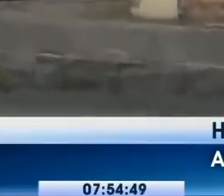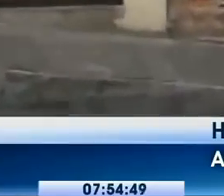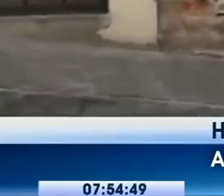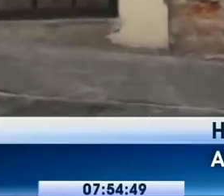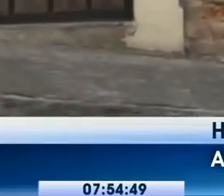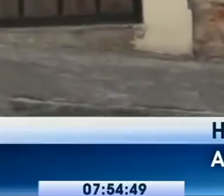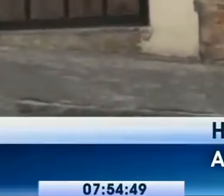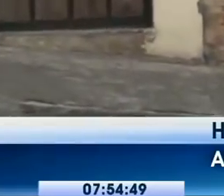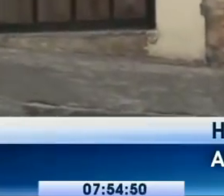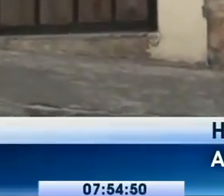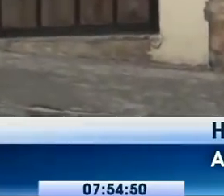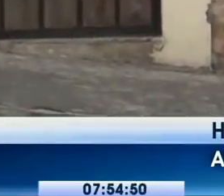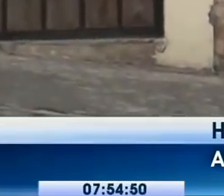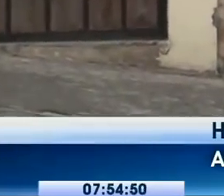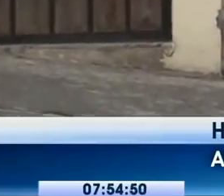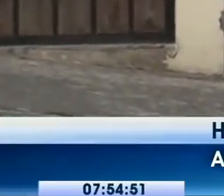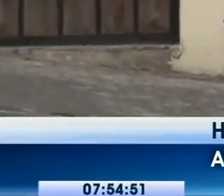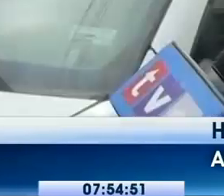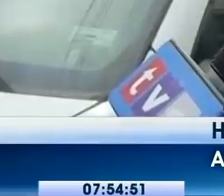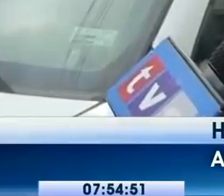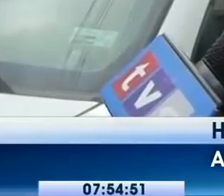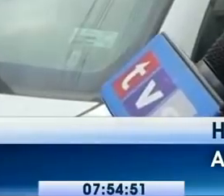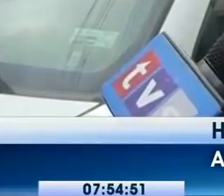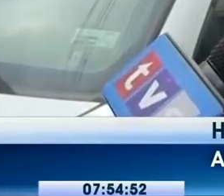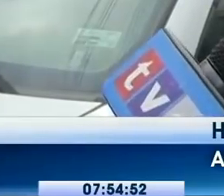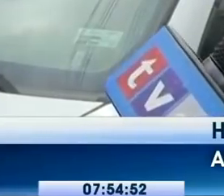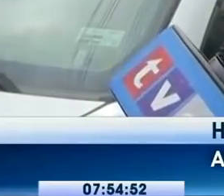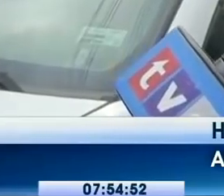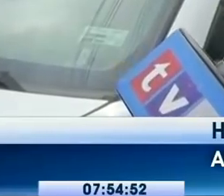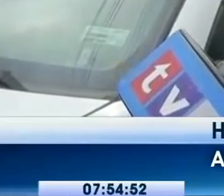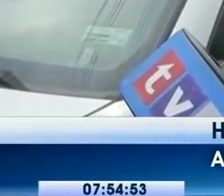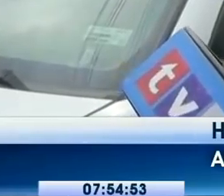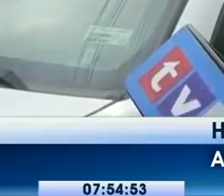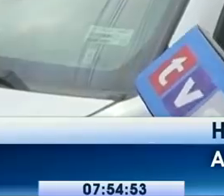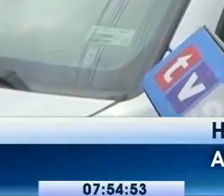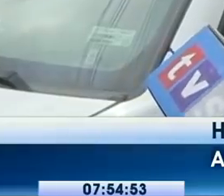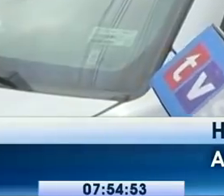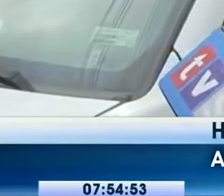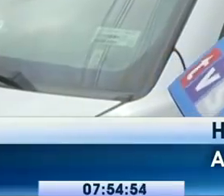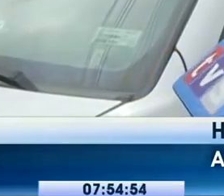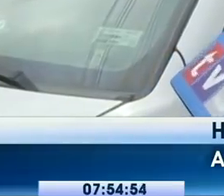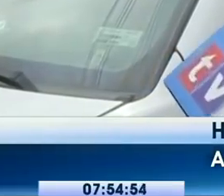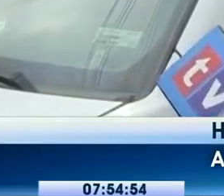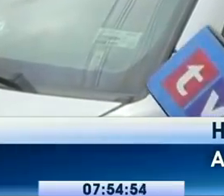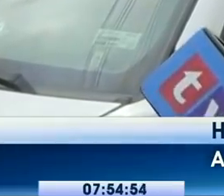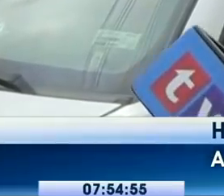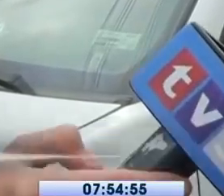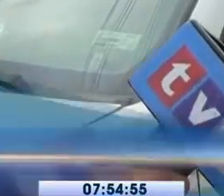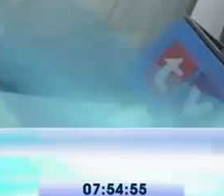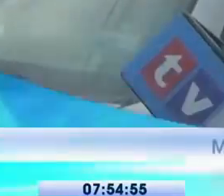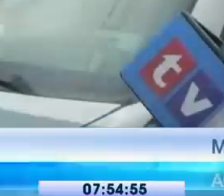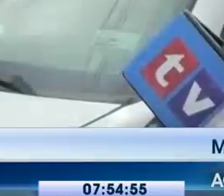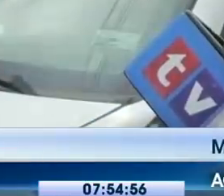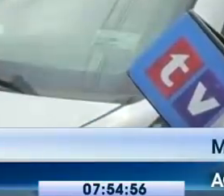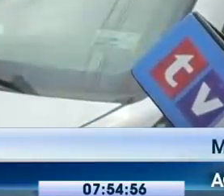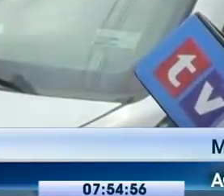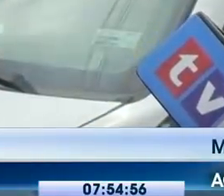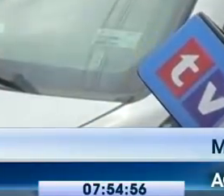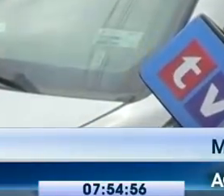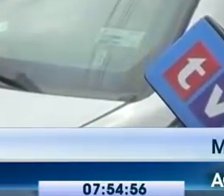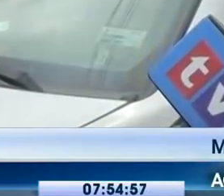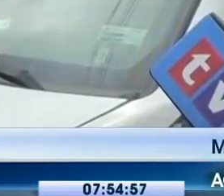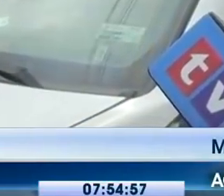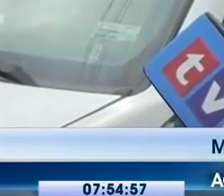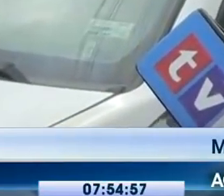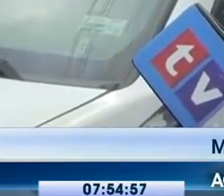para descartar otro tipo de muerte violenta. Este rato se lo traslada hasta la morgue del cementerio a fin de practicar las diligencias de ley que, como ustedes